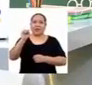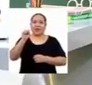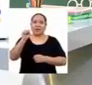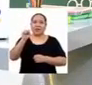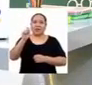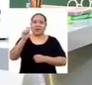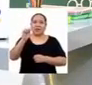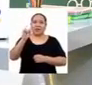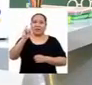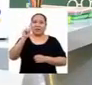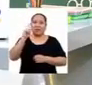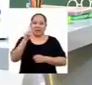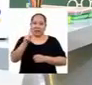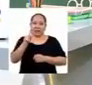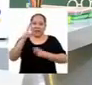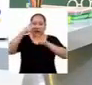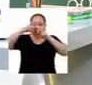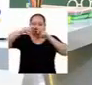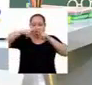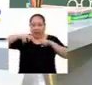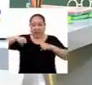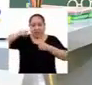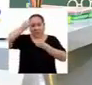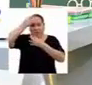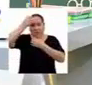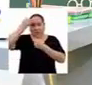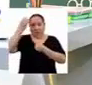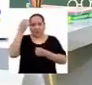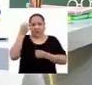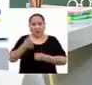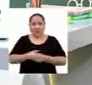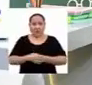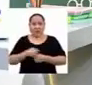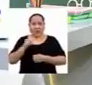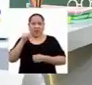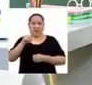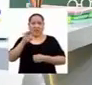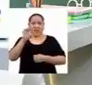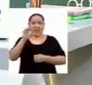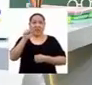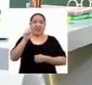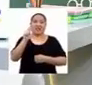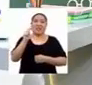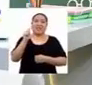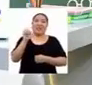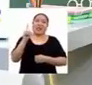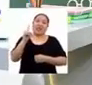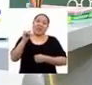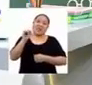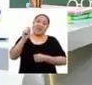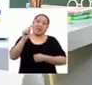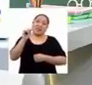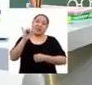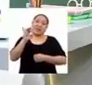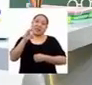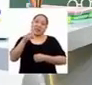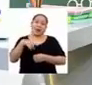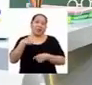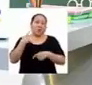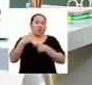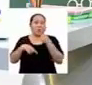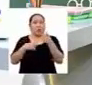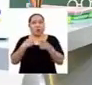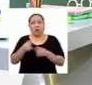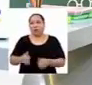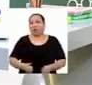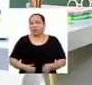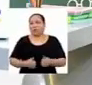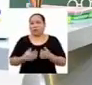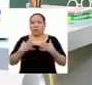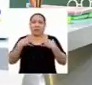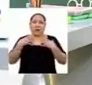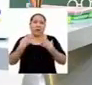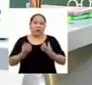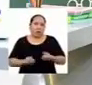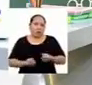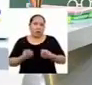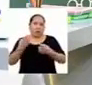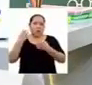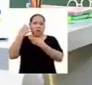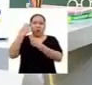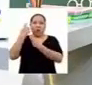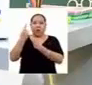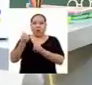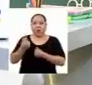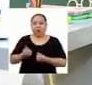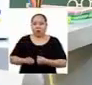al análisis de datos. La estadística ha impactado en todos los ámbitos de nuestro quehacer cotidiano: salud,